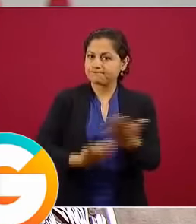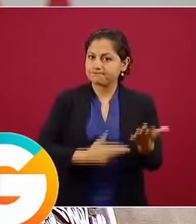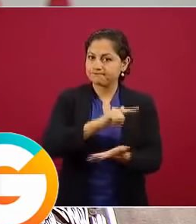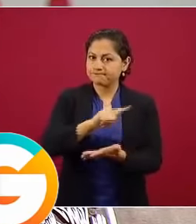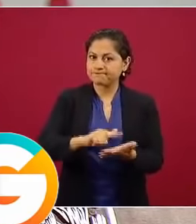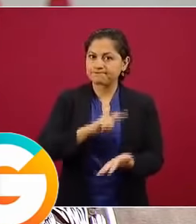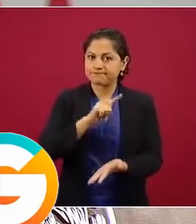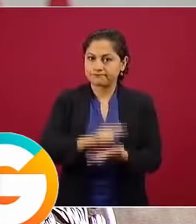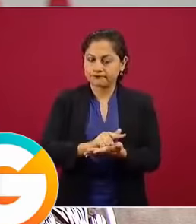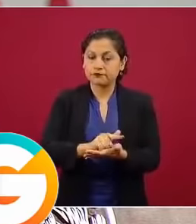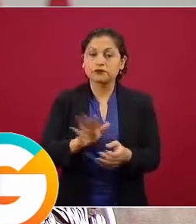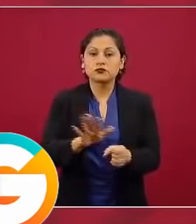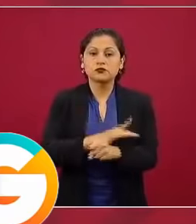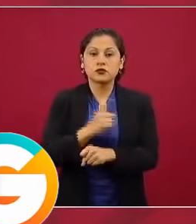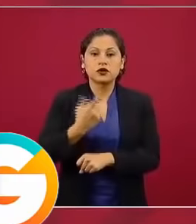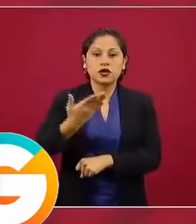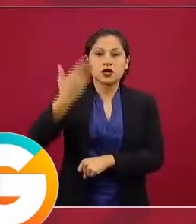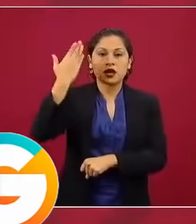simuló